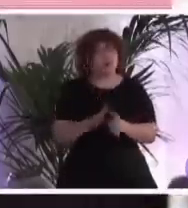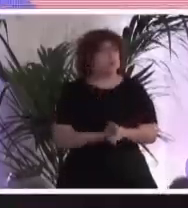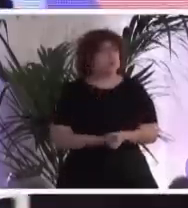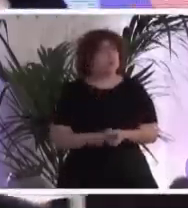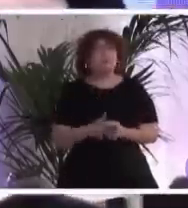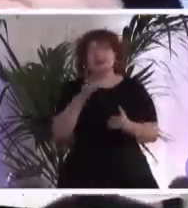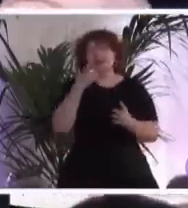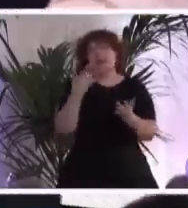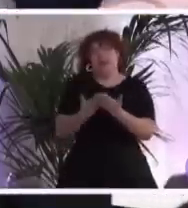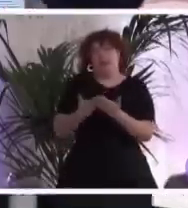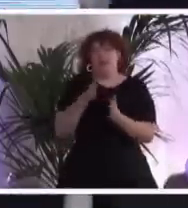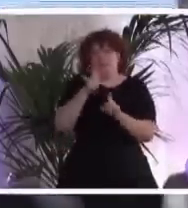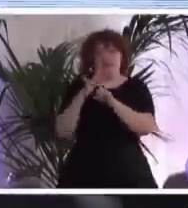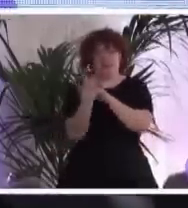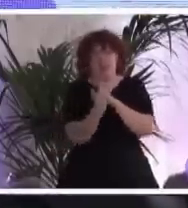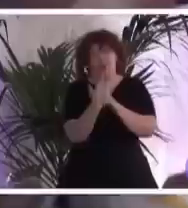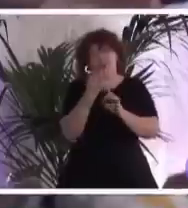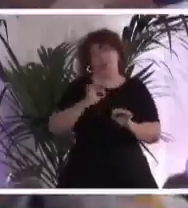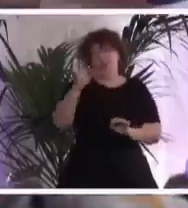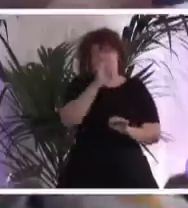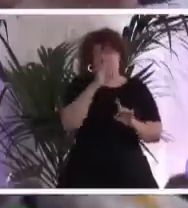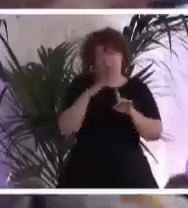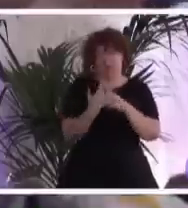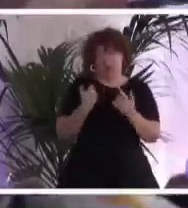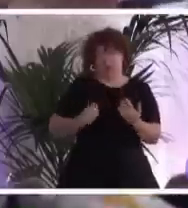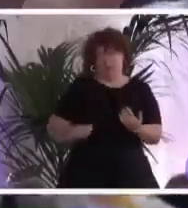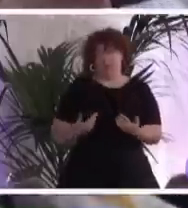pasan en esta ciudad